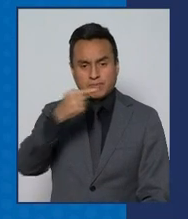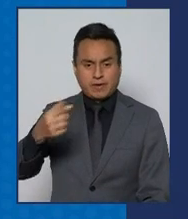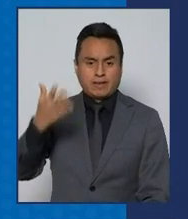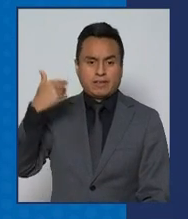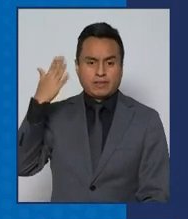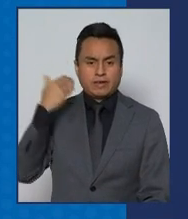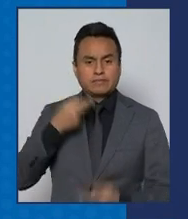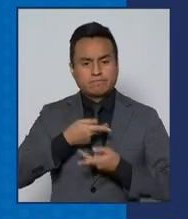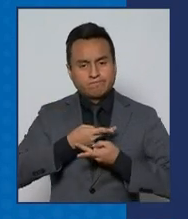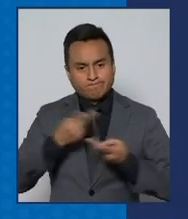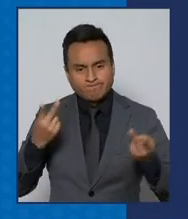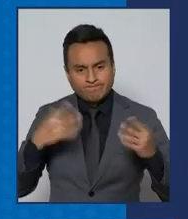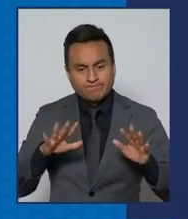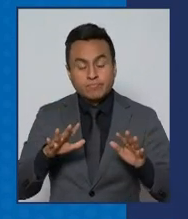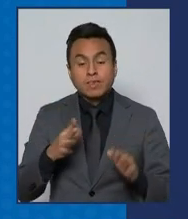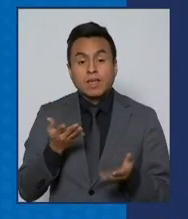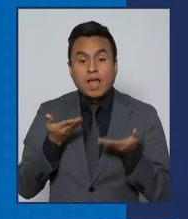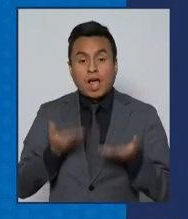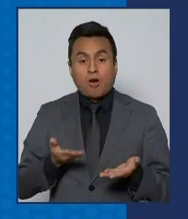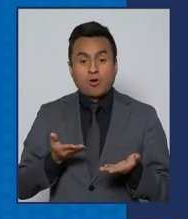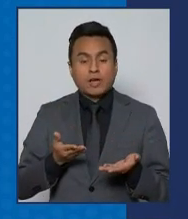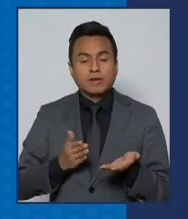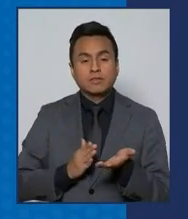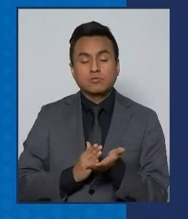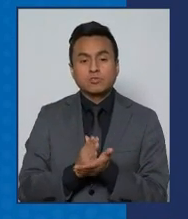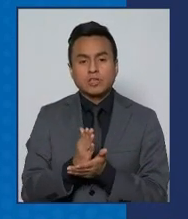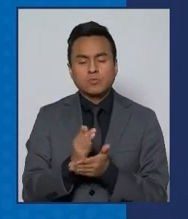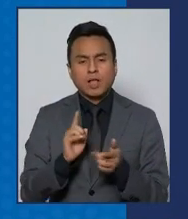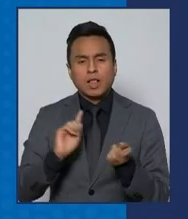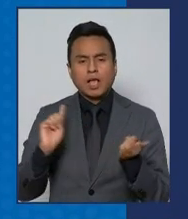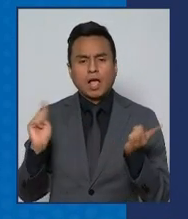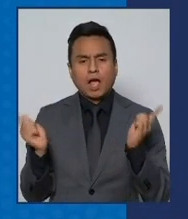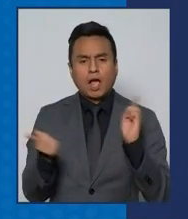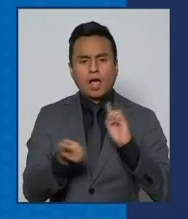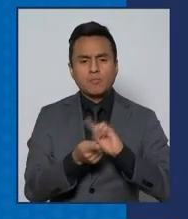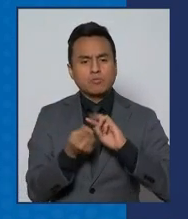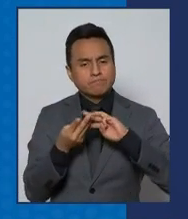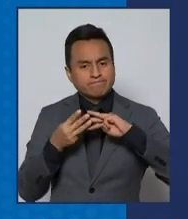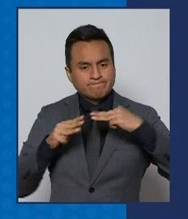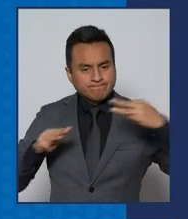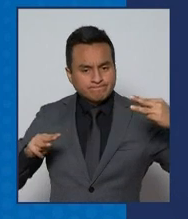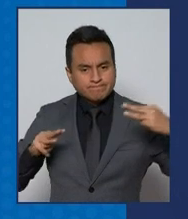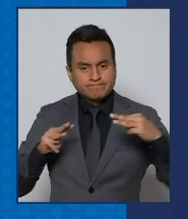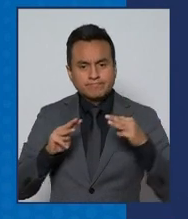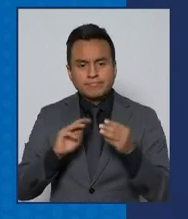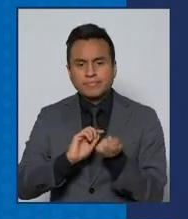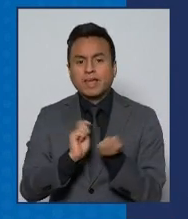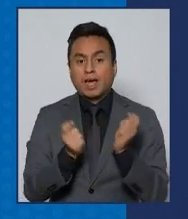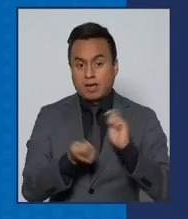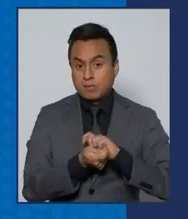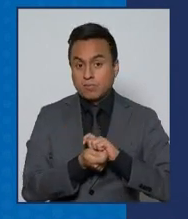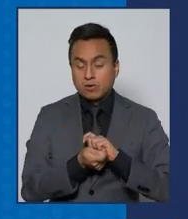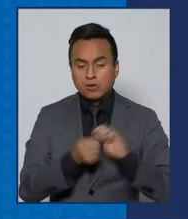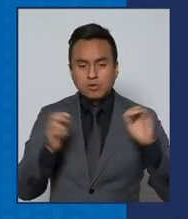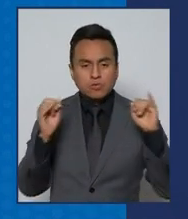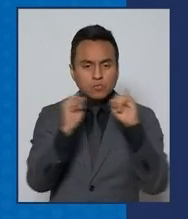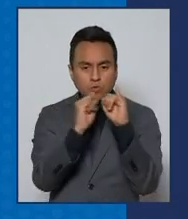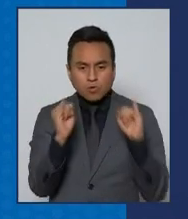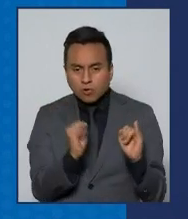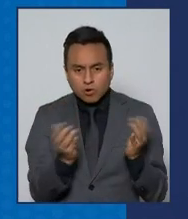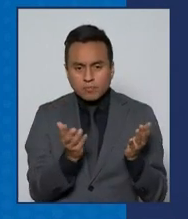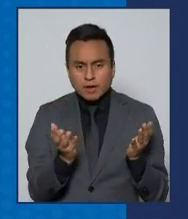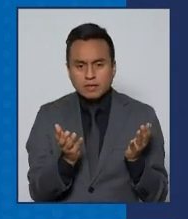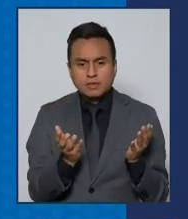atrás, estamos introduciendo un cambio metodológico en la forma en